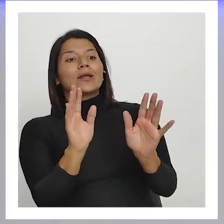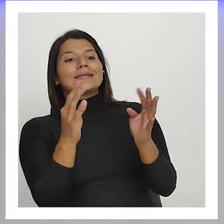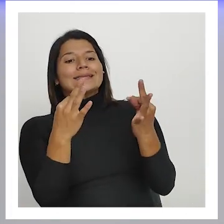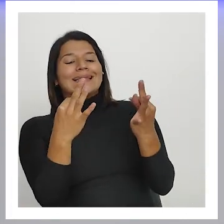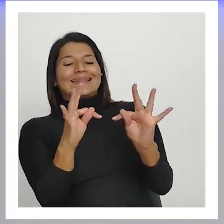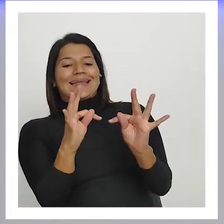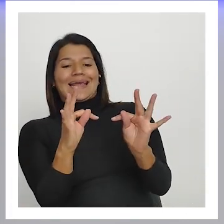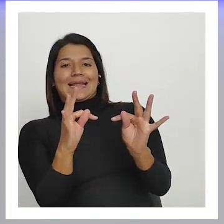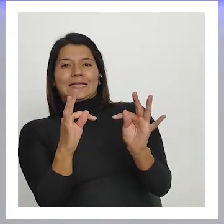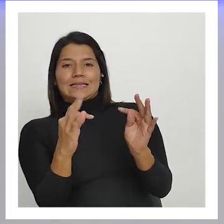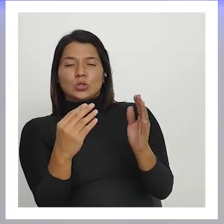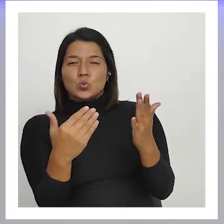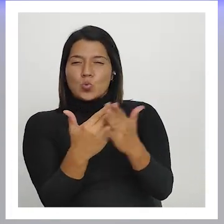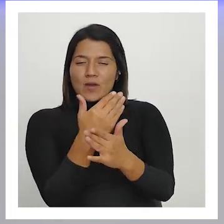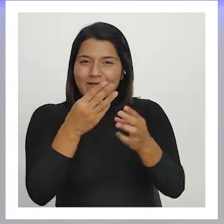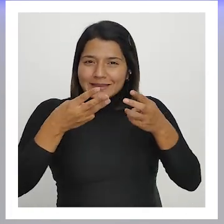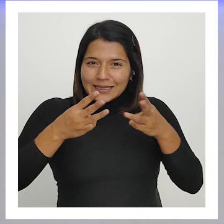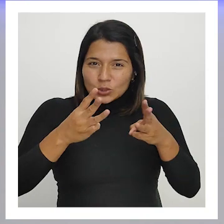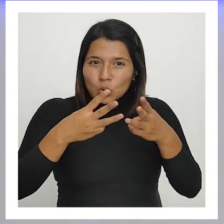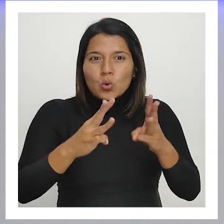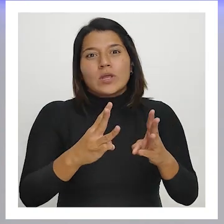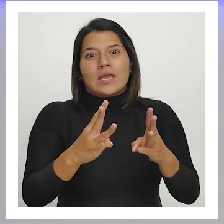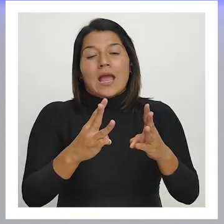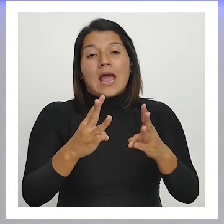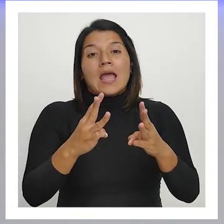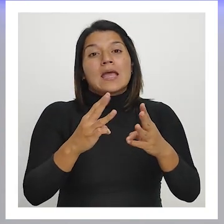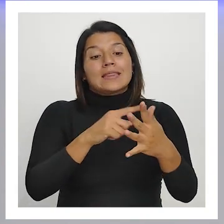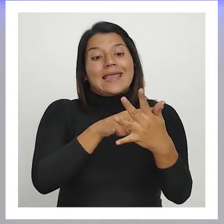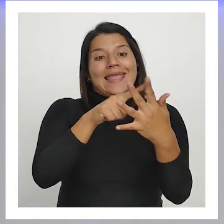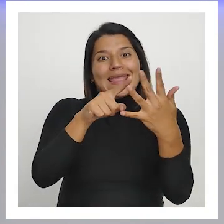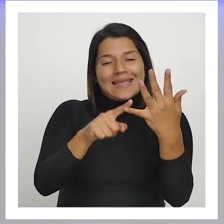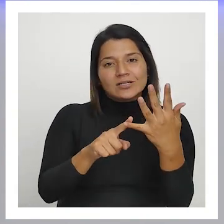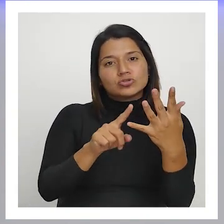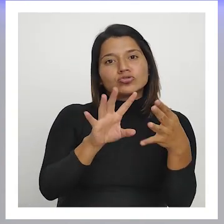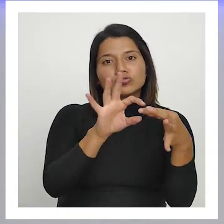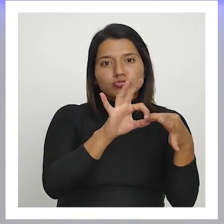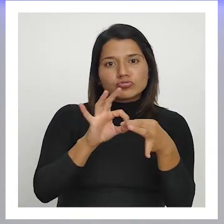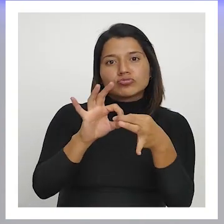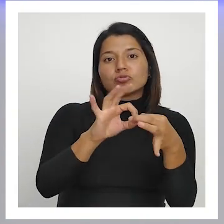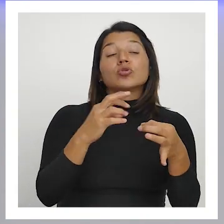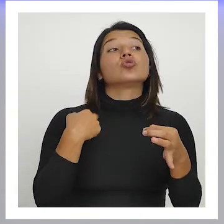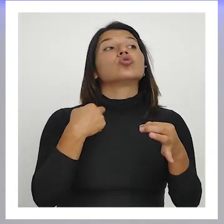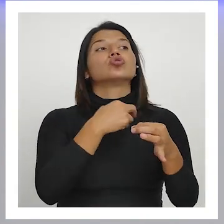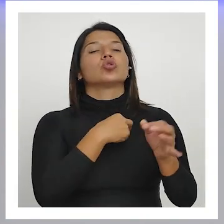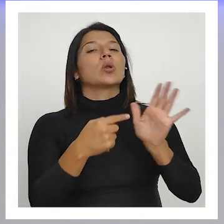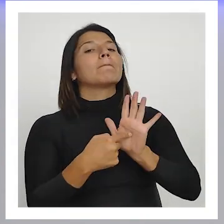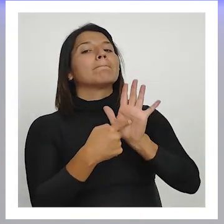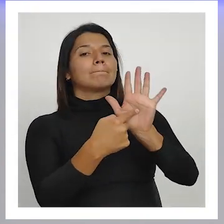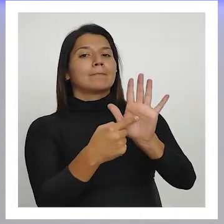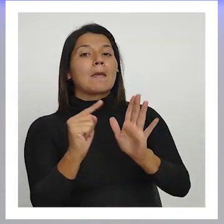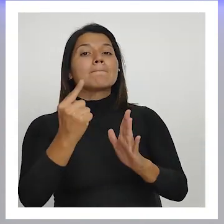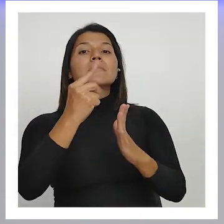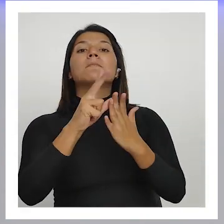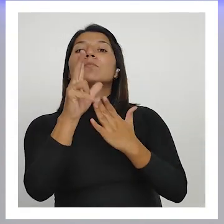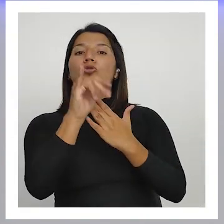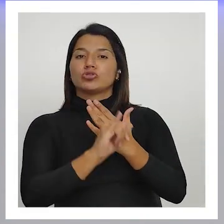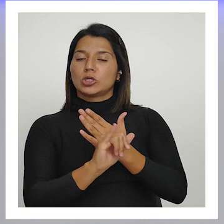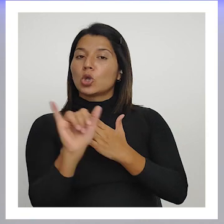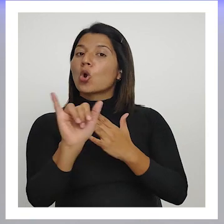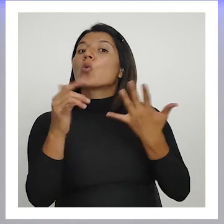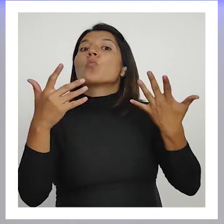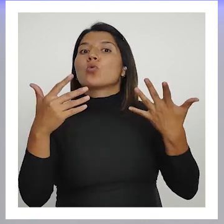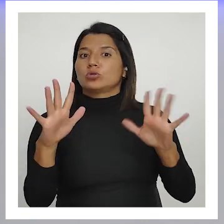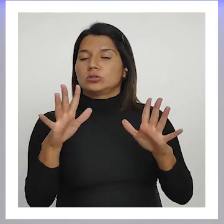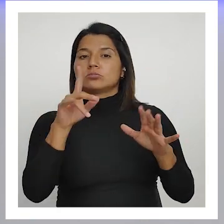como ente rector con los 5 consejos adscritos. Se hizo la presentación de un primer proyecto tal y como se